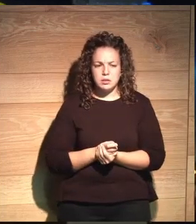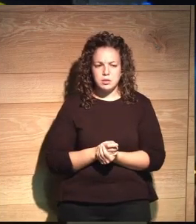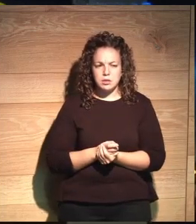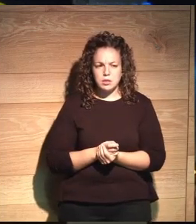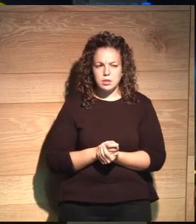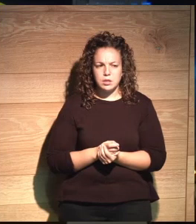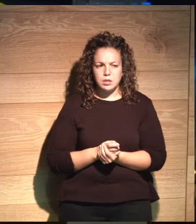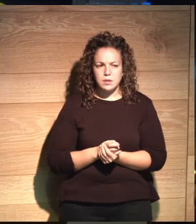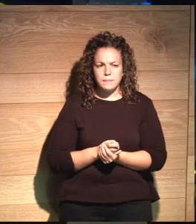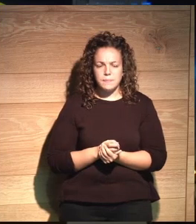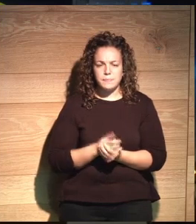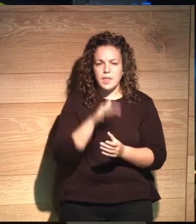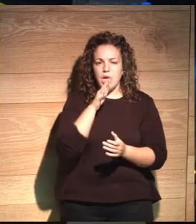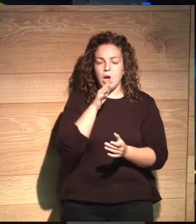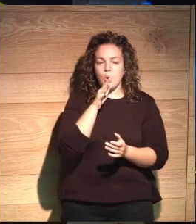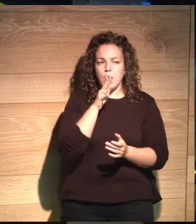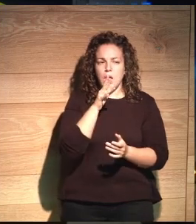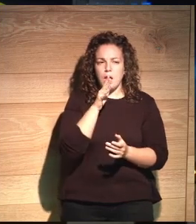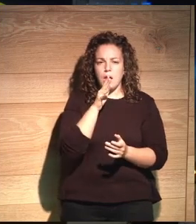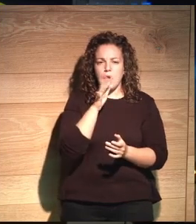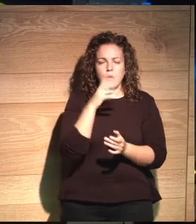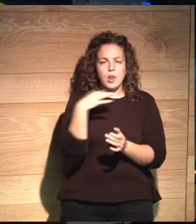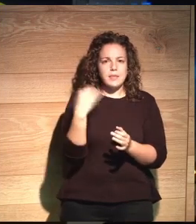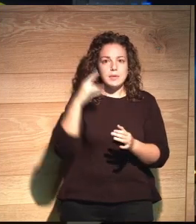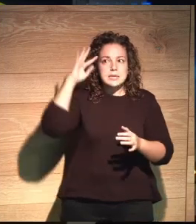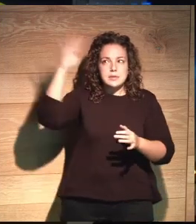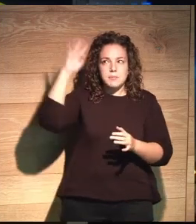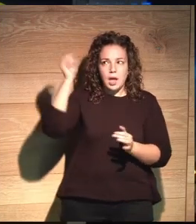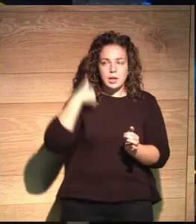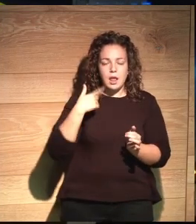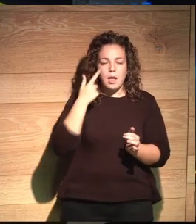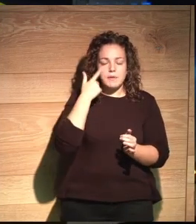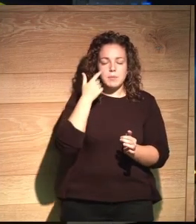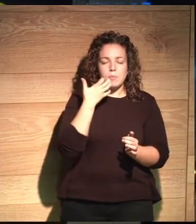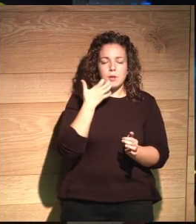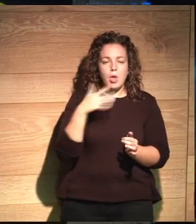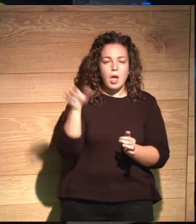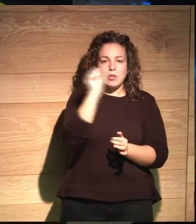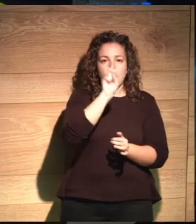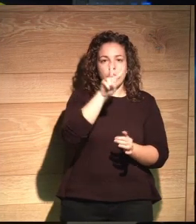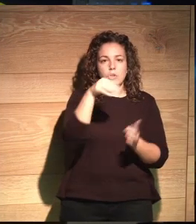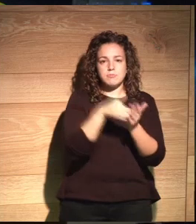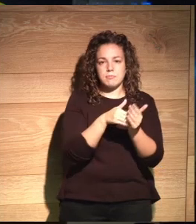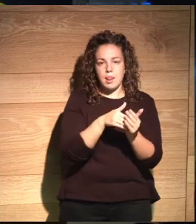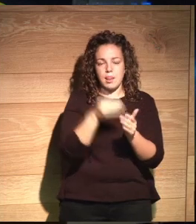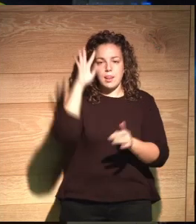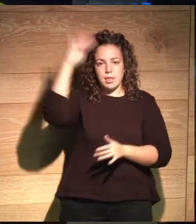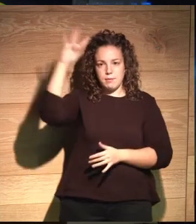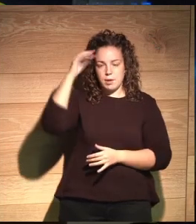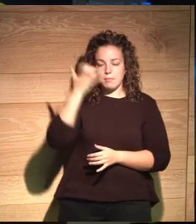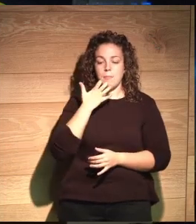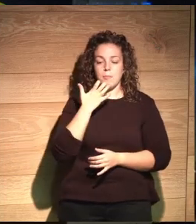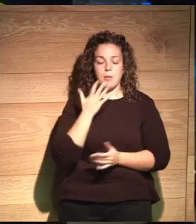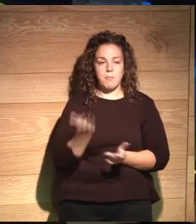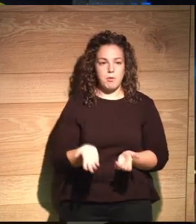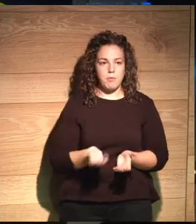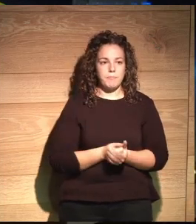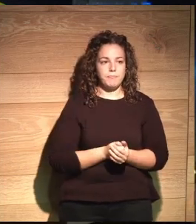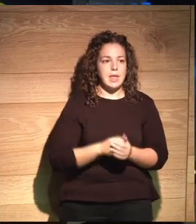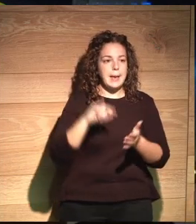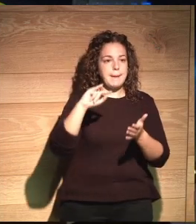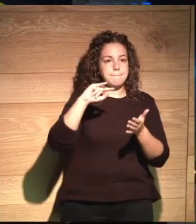vamos a tratar de no se trataban de imaginar el futuro en el año 2000 de acuerdo por ejemplo esta es la